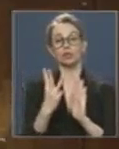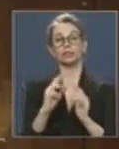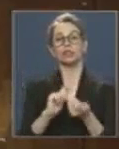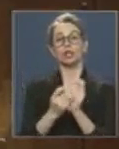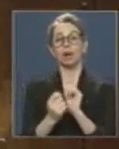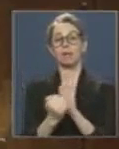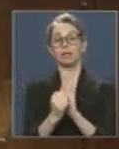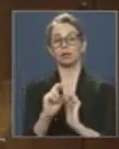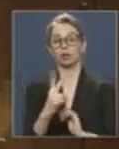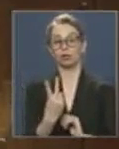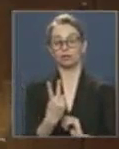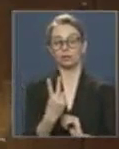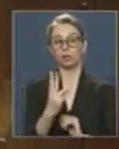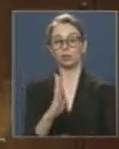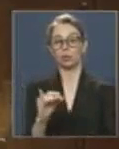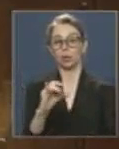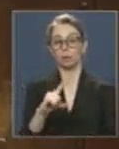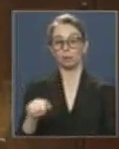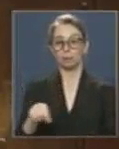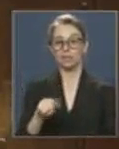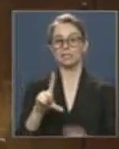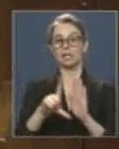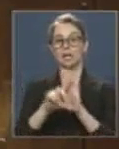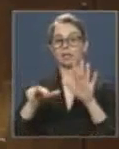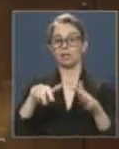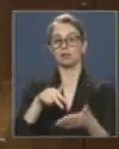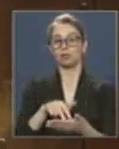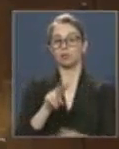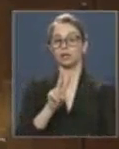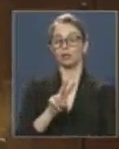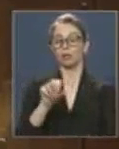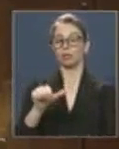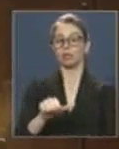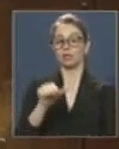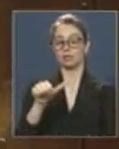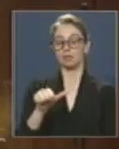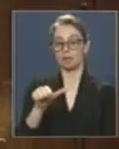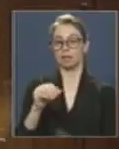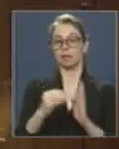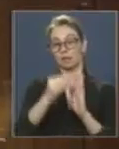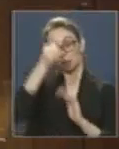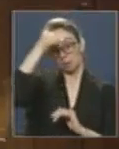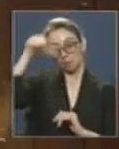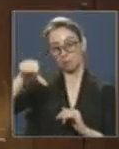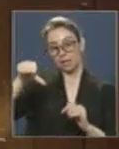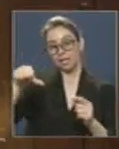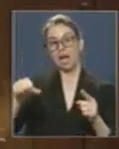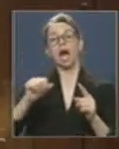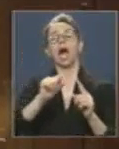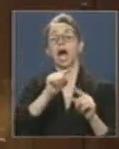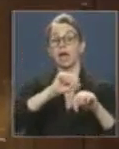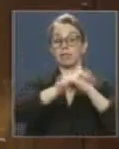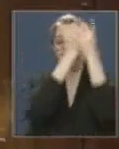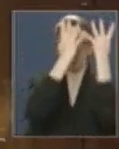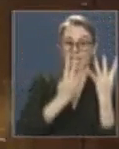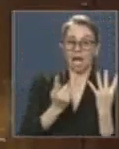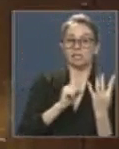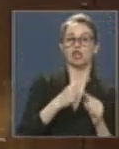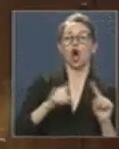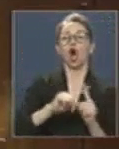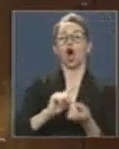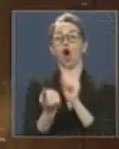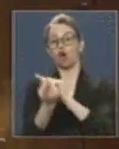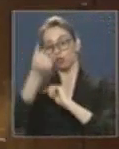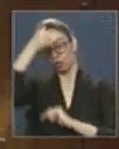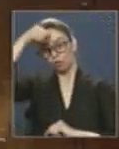artículo segundo bis de la ley número 18.216, que establece penas sustitutivas a las penas privativas o restrictivas de